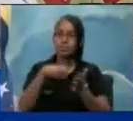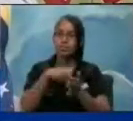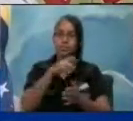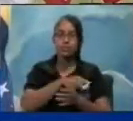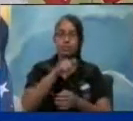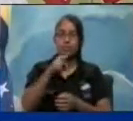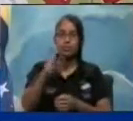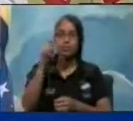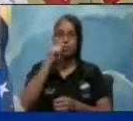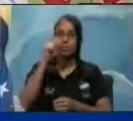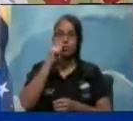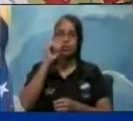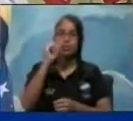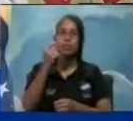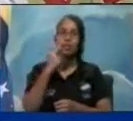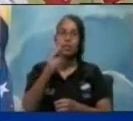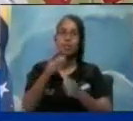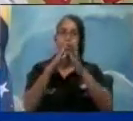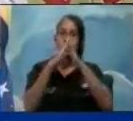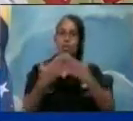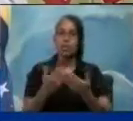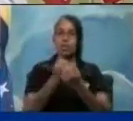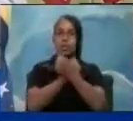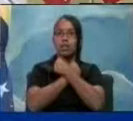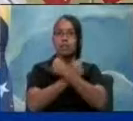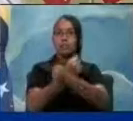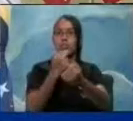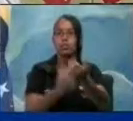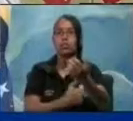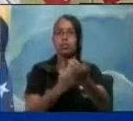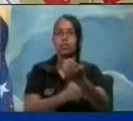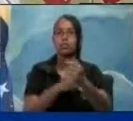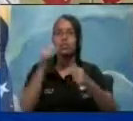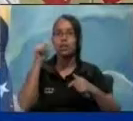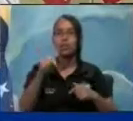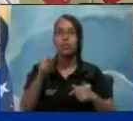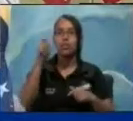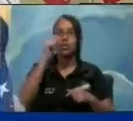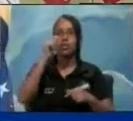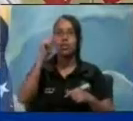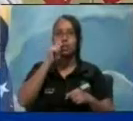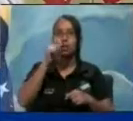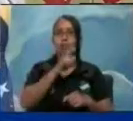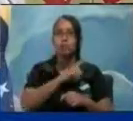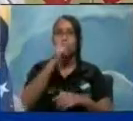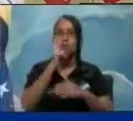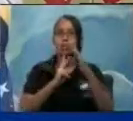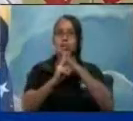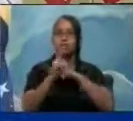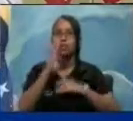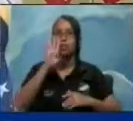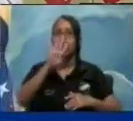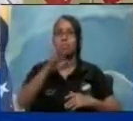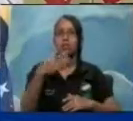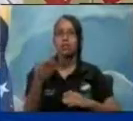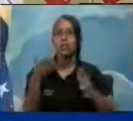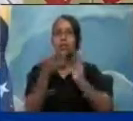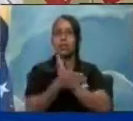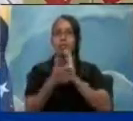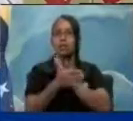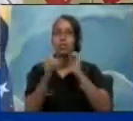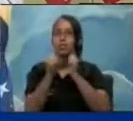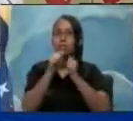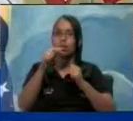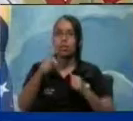Y dice la Escritura, amados hermanos, que este cojo Versículo 4, ¿qué pasó con este